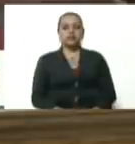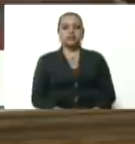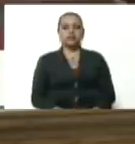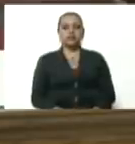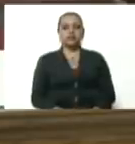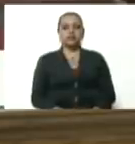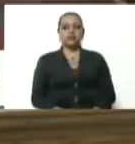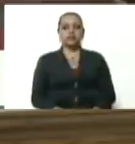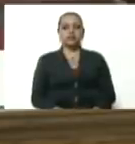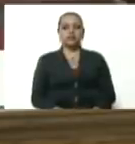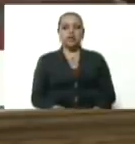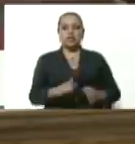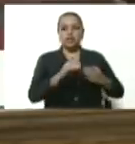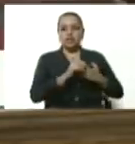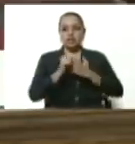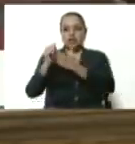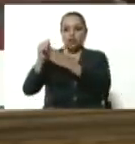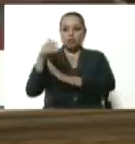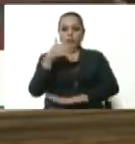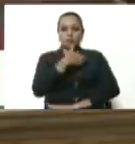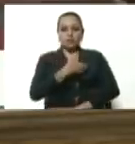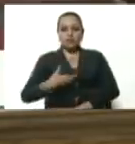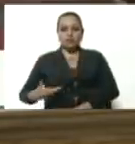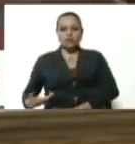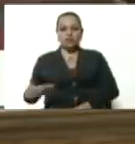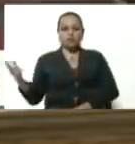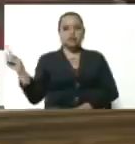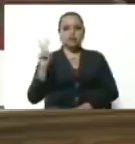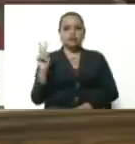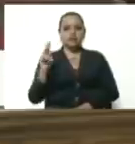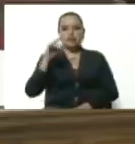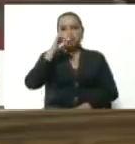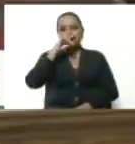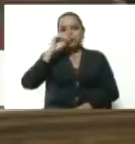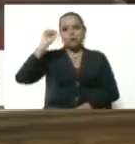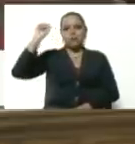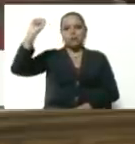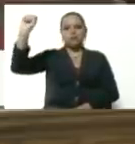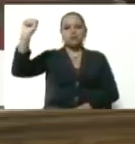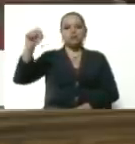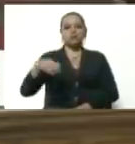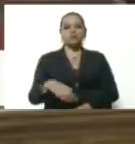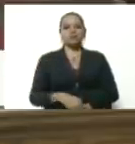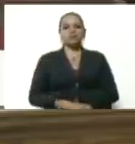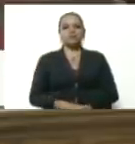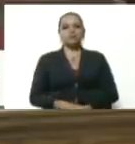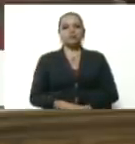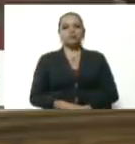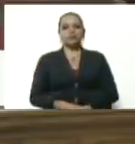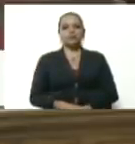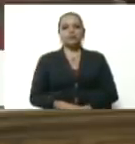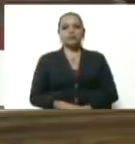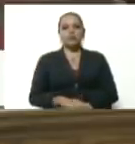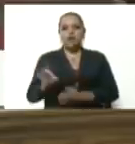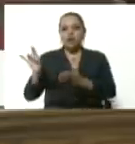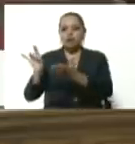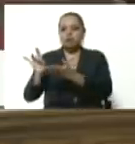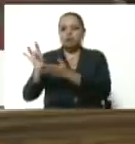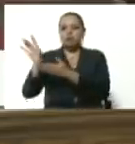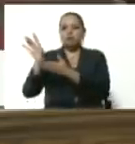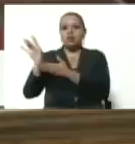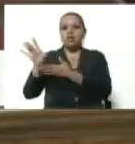Venezuela, encabezado por el presidente de la República, Nicolás Maduro Moros, de expulsar a